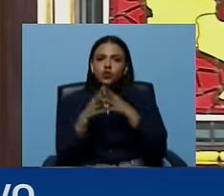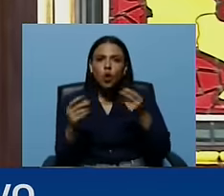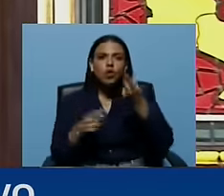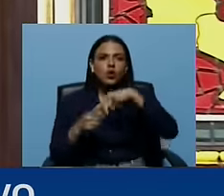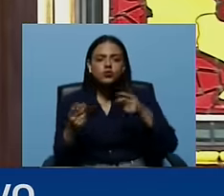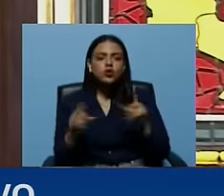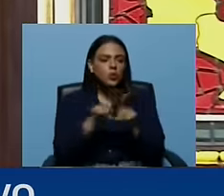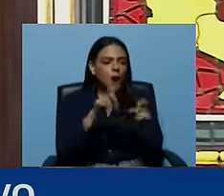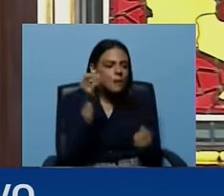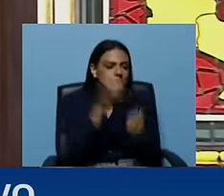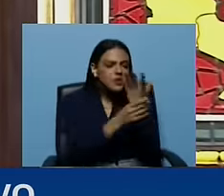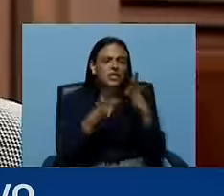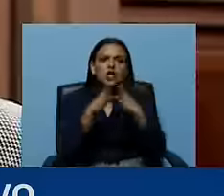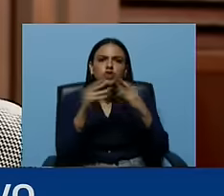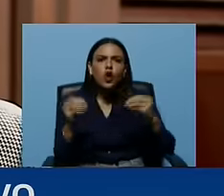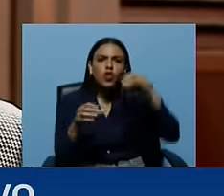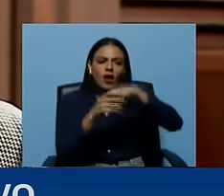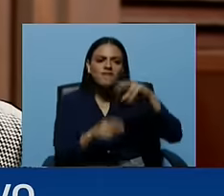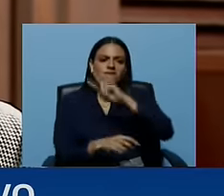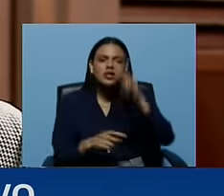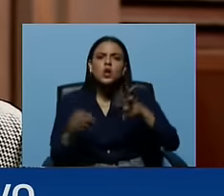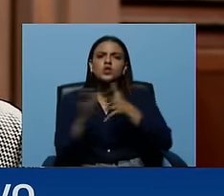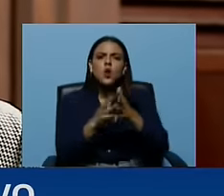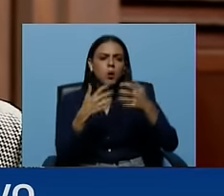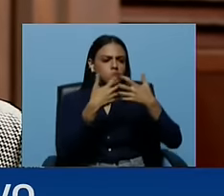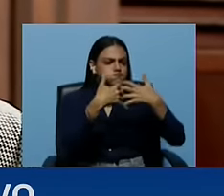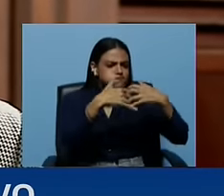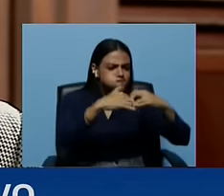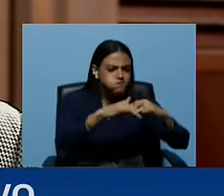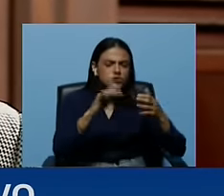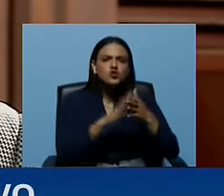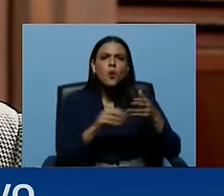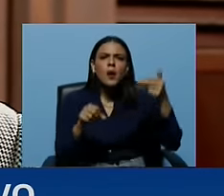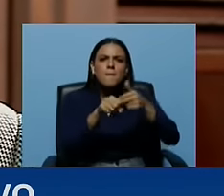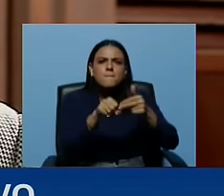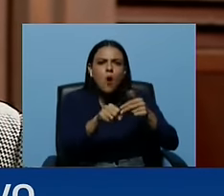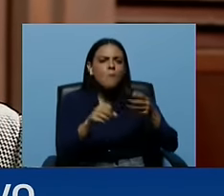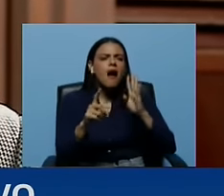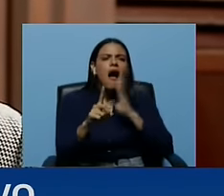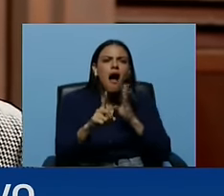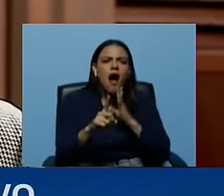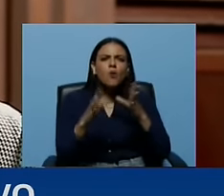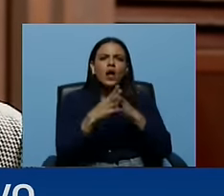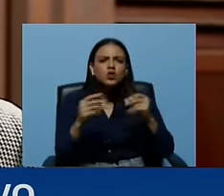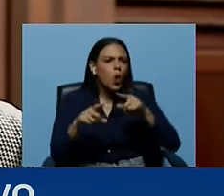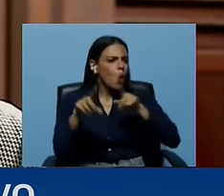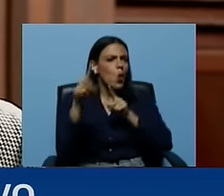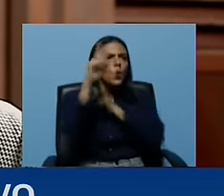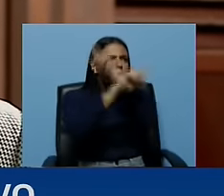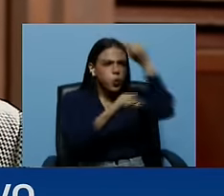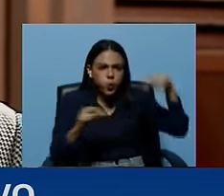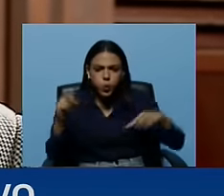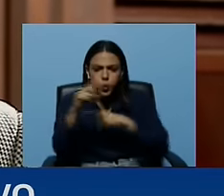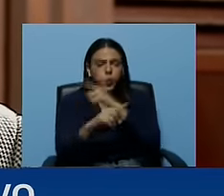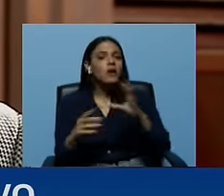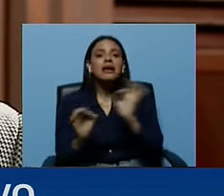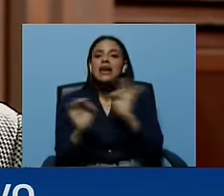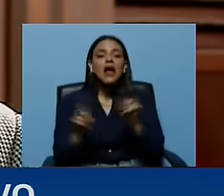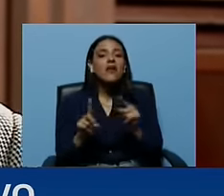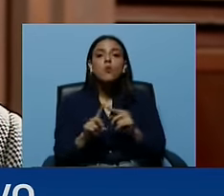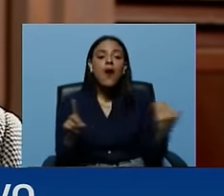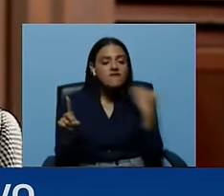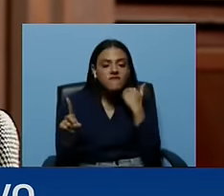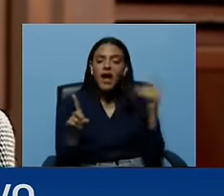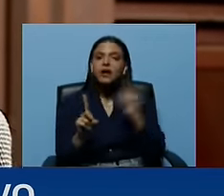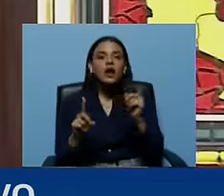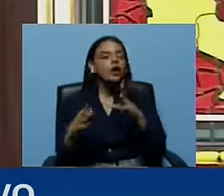en Venezuela, lo que tiene que ver con bombas de agua, bombas de achique y todo lo que necesitamos y que nada falle. Vayamos